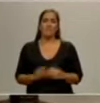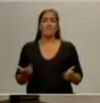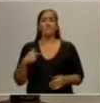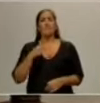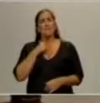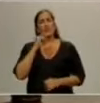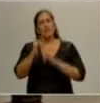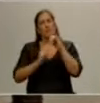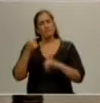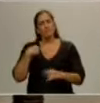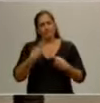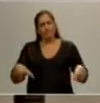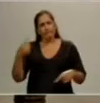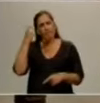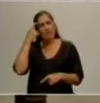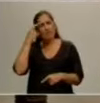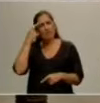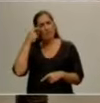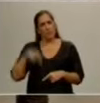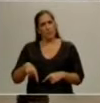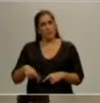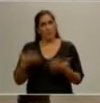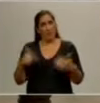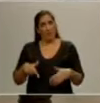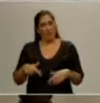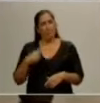con ustedes algunas reflexiones en el día de la fecha.